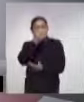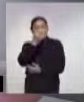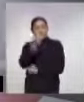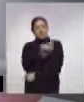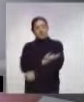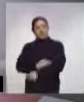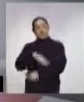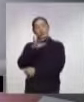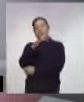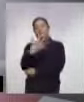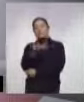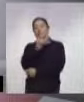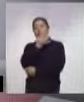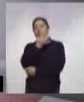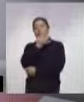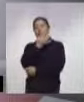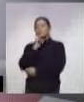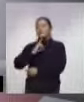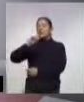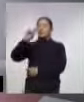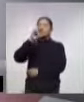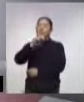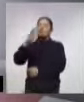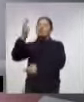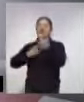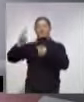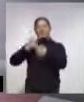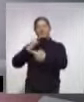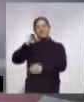2 de la tarde con 45 minutos. No se vaya, regresamos.